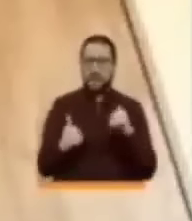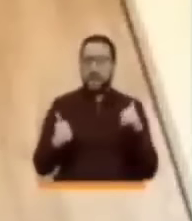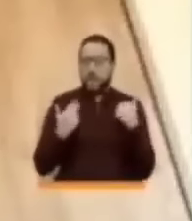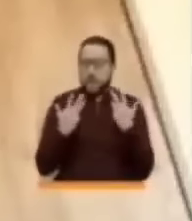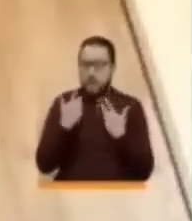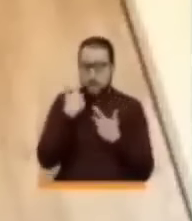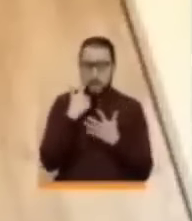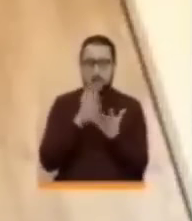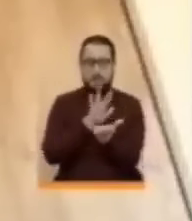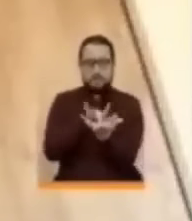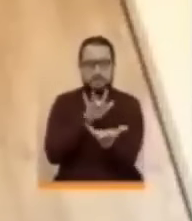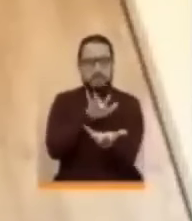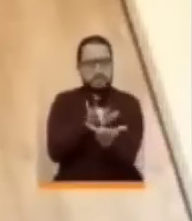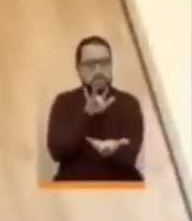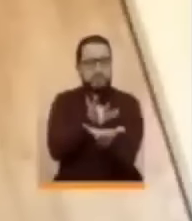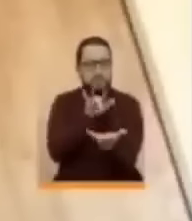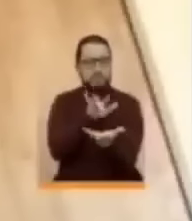manera frecuente